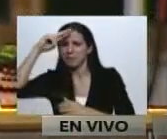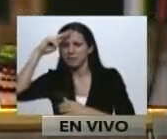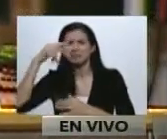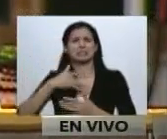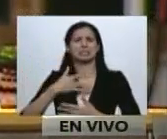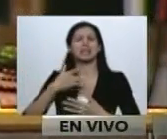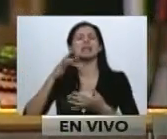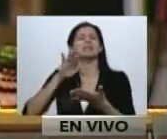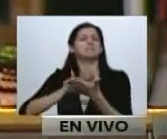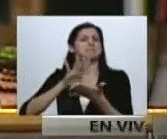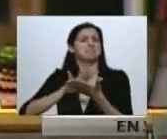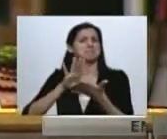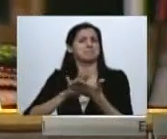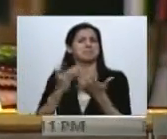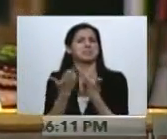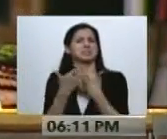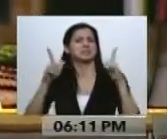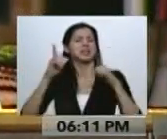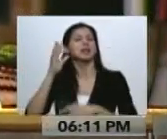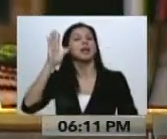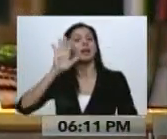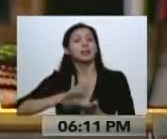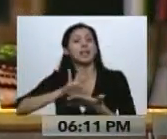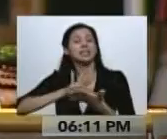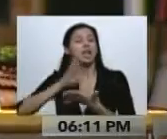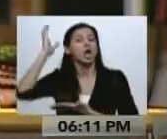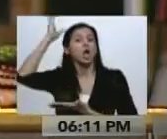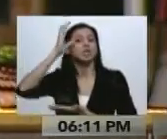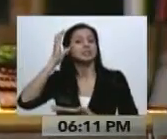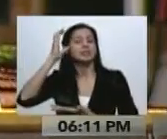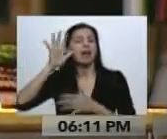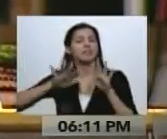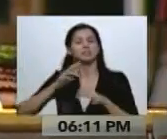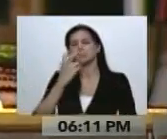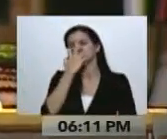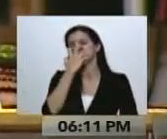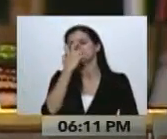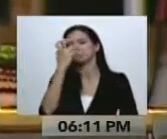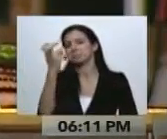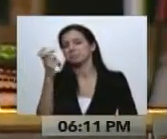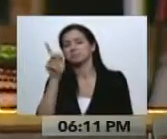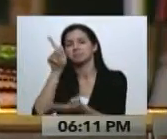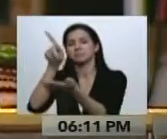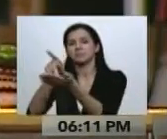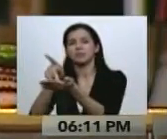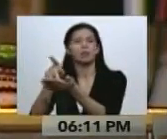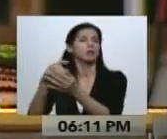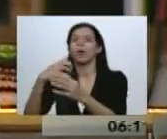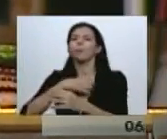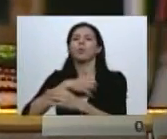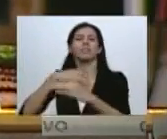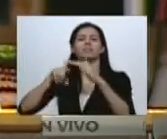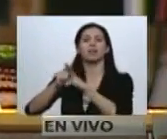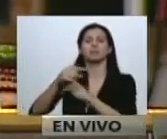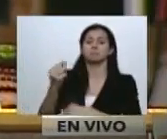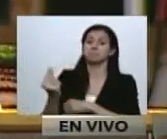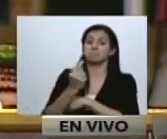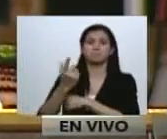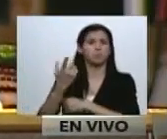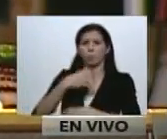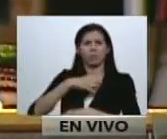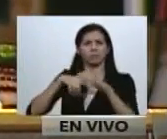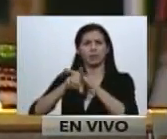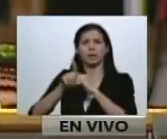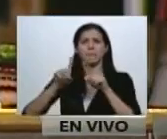de conciencia. Algunas veces llegábamos a visitarle y no nos permitían entrar, pero él